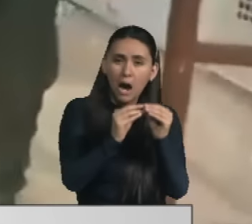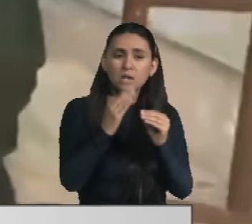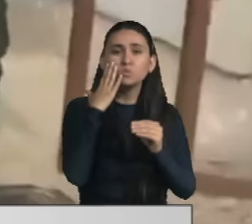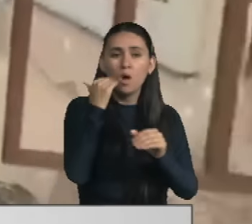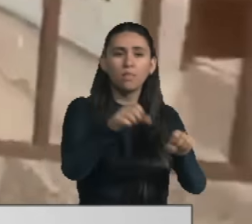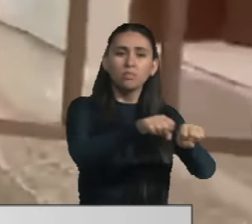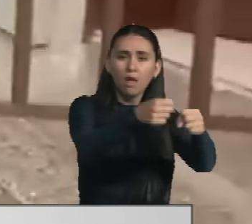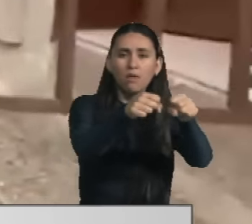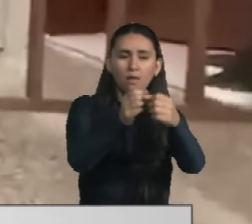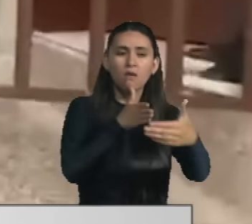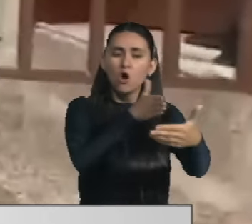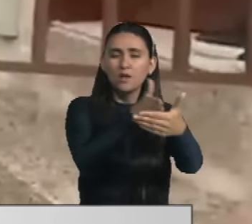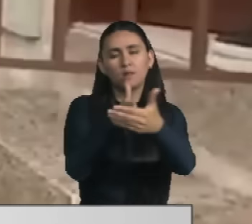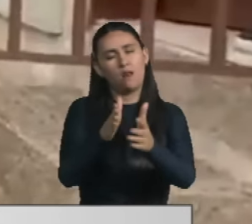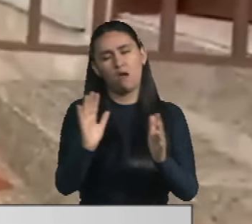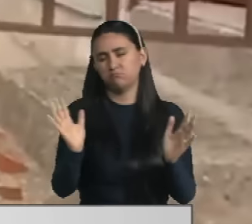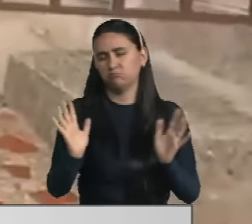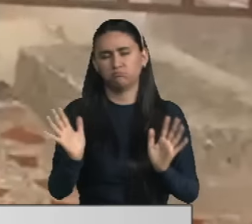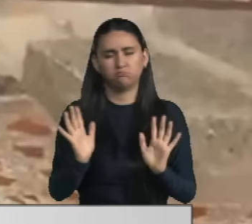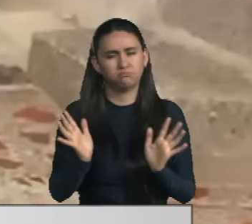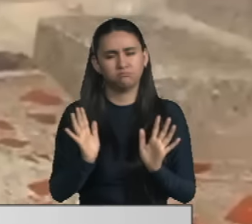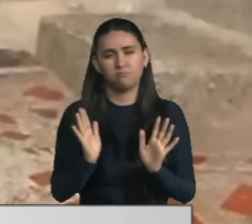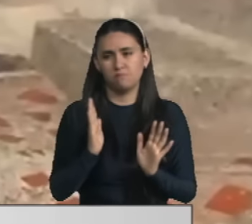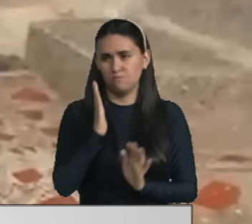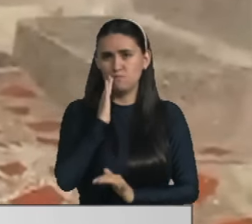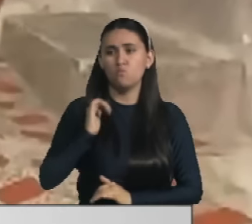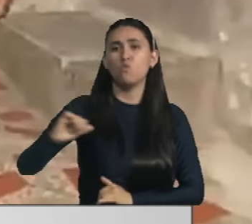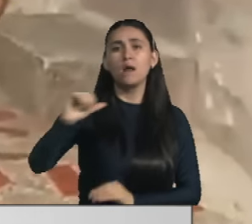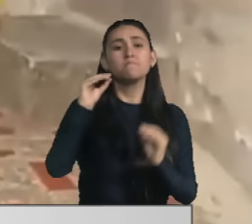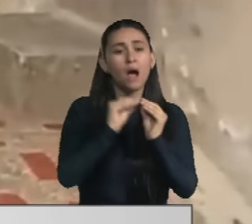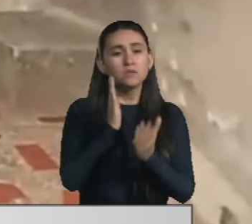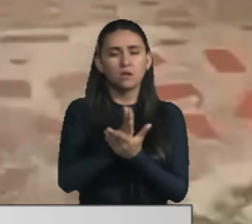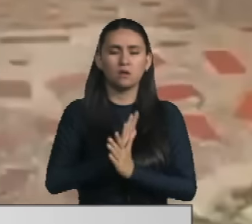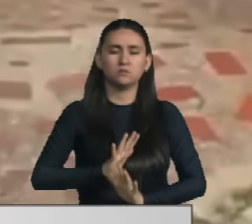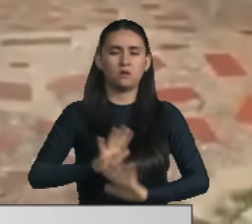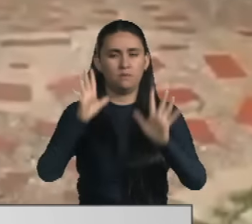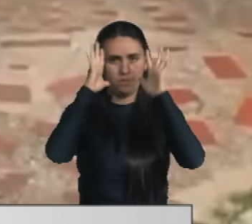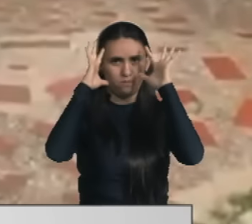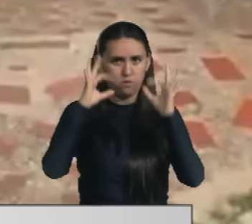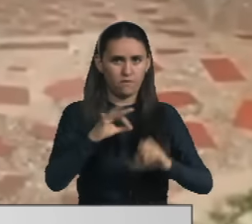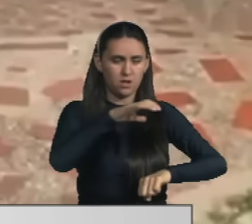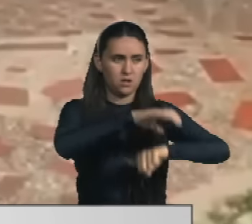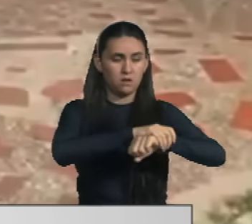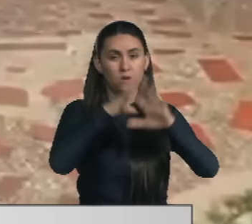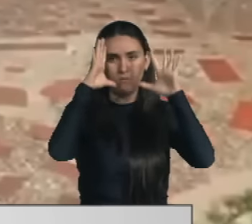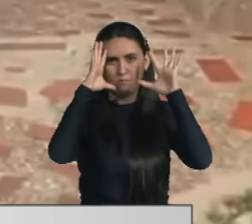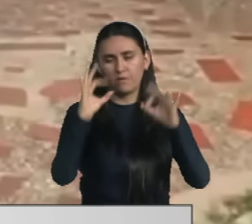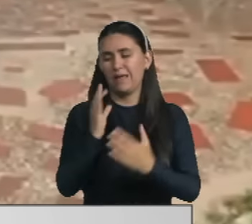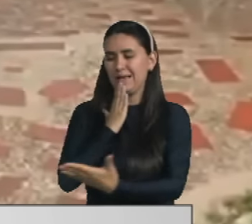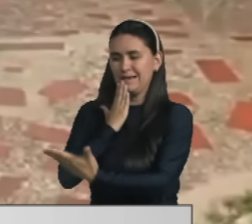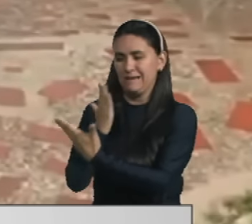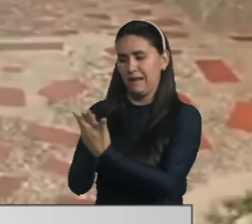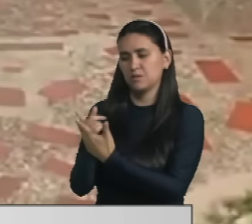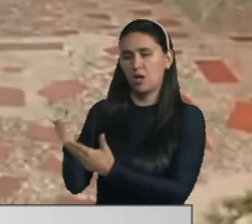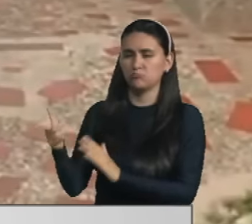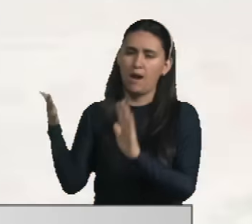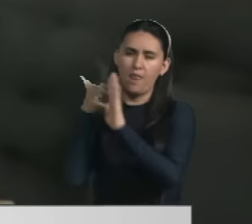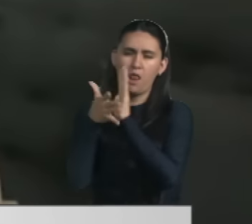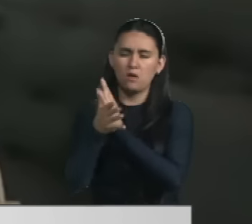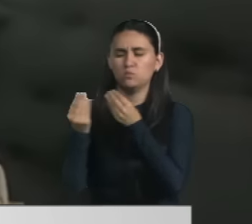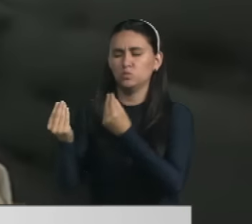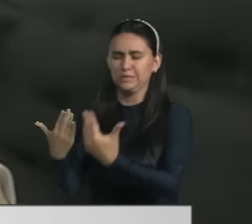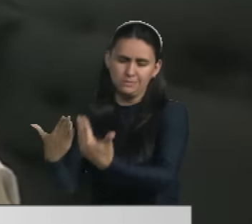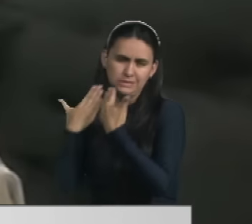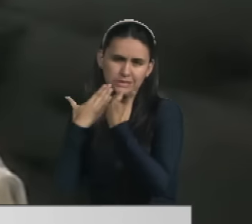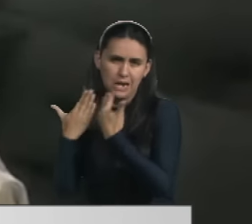más mujeres por ahí, que pues ninguna mujer va a ser víctima de este hombre. Pues gracias por acompañarnos aquí en Noticentro 1